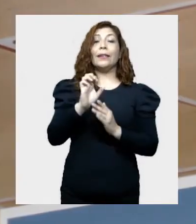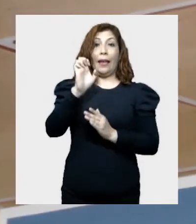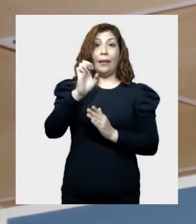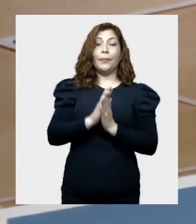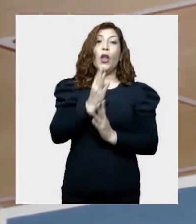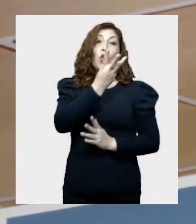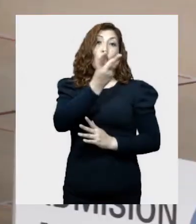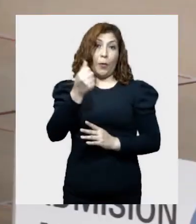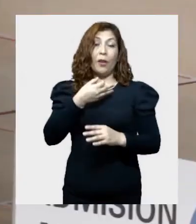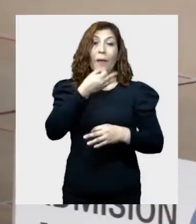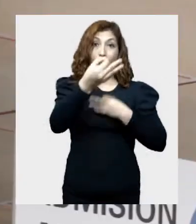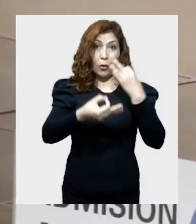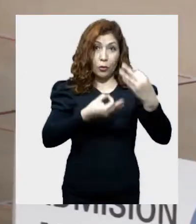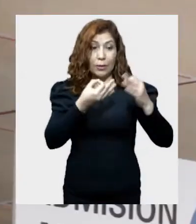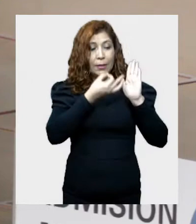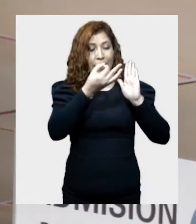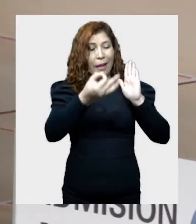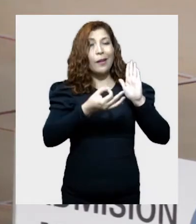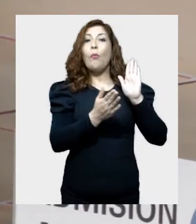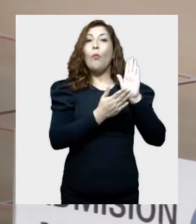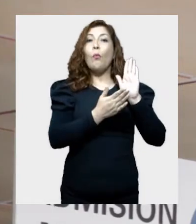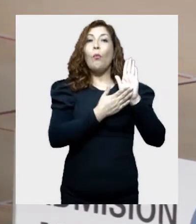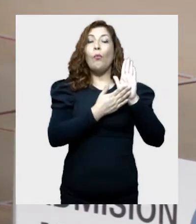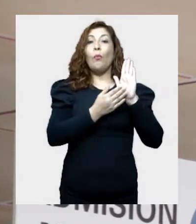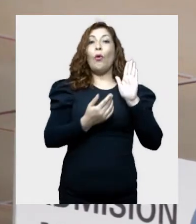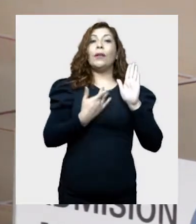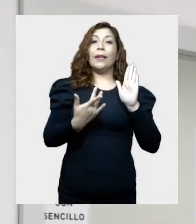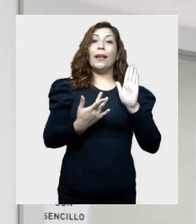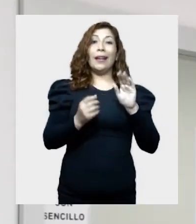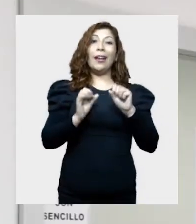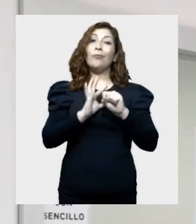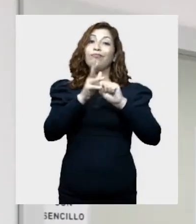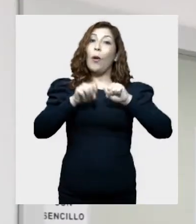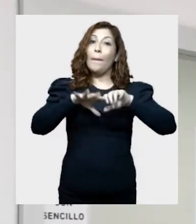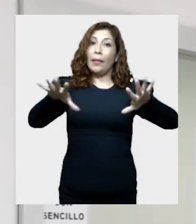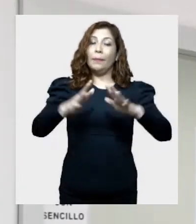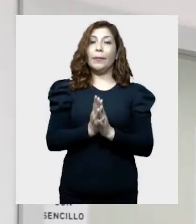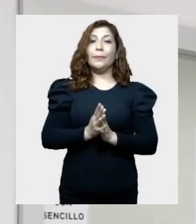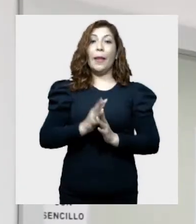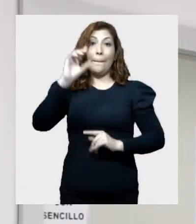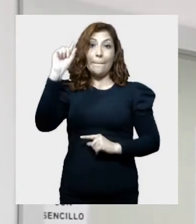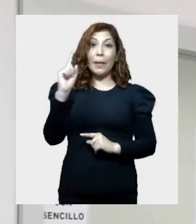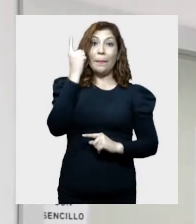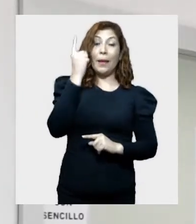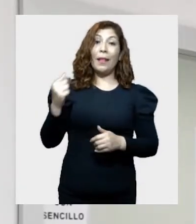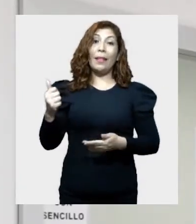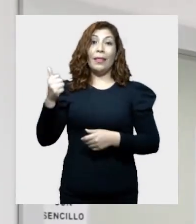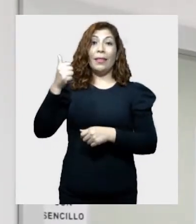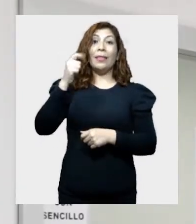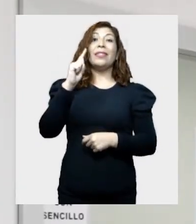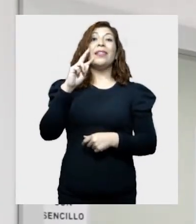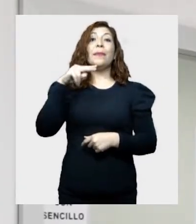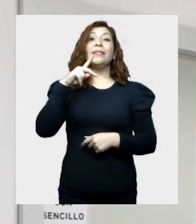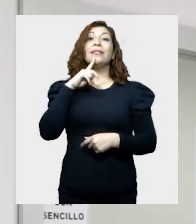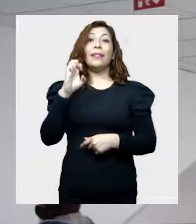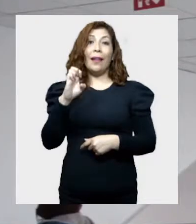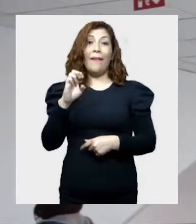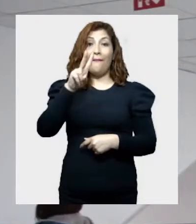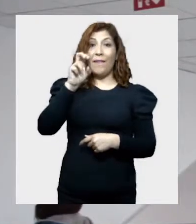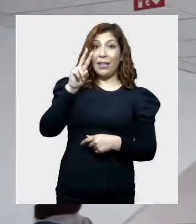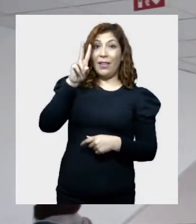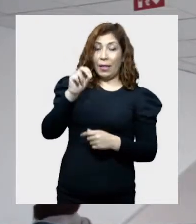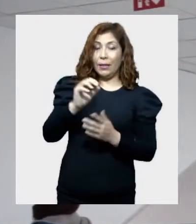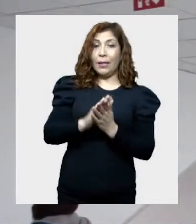que pasaremos a revisar reflejan el impacto de la pandemia. En el primer trimestre del 2020, la autoridad sanitaria